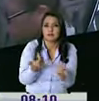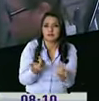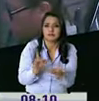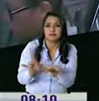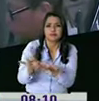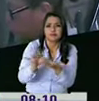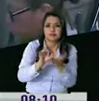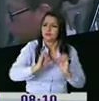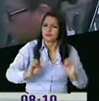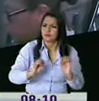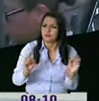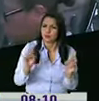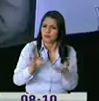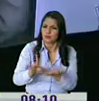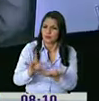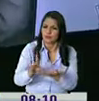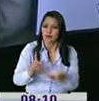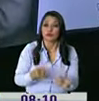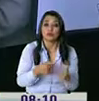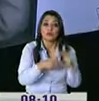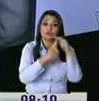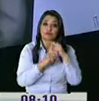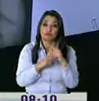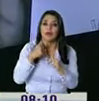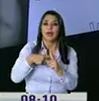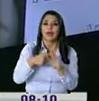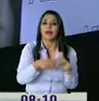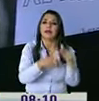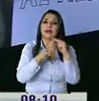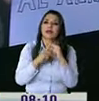despido, ni mucho menos, sino que el arrendamiento es un camino,